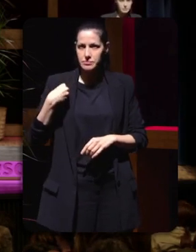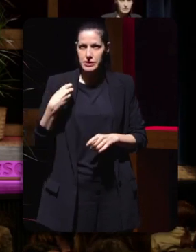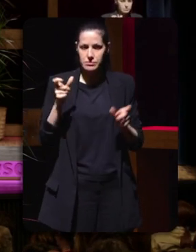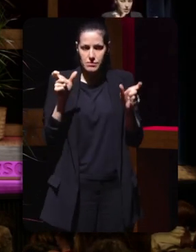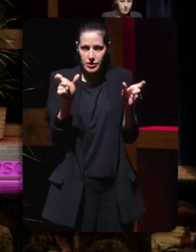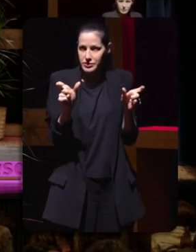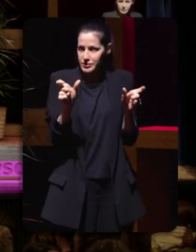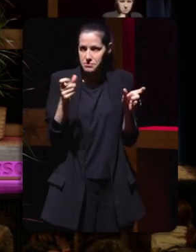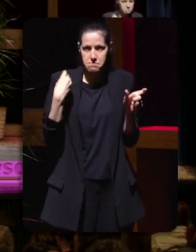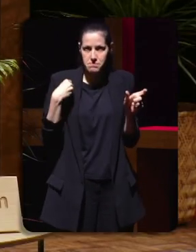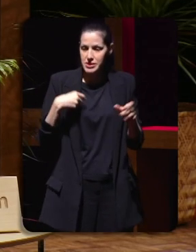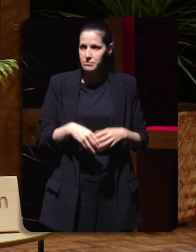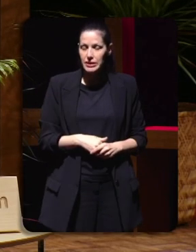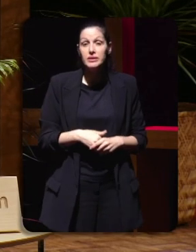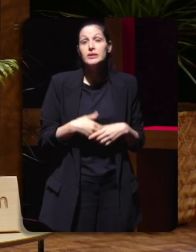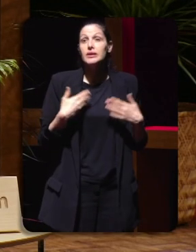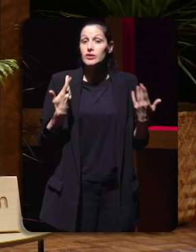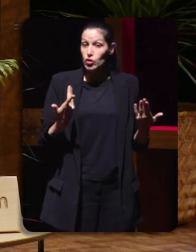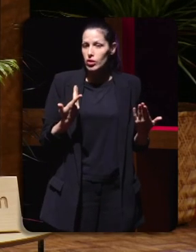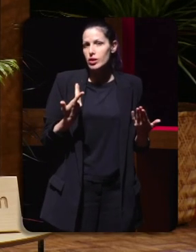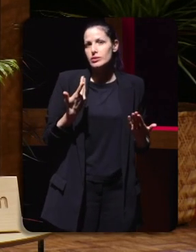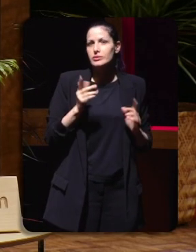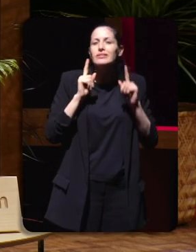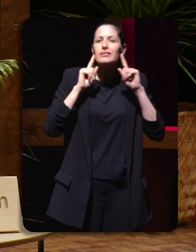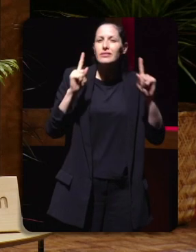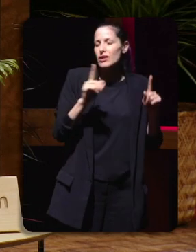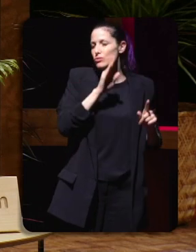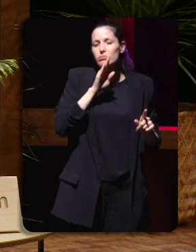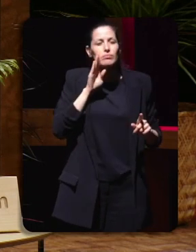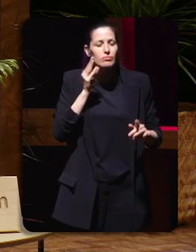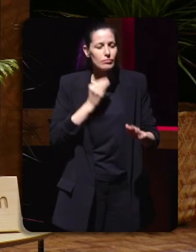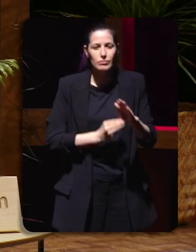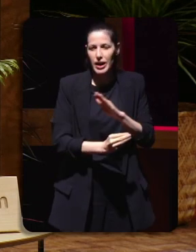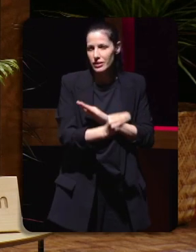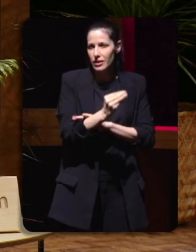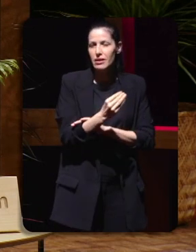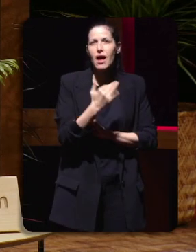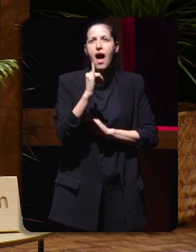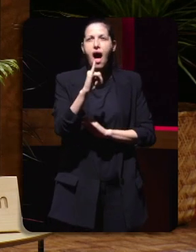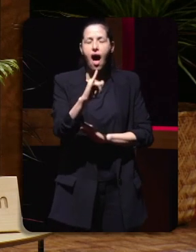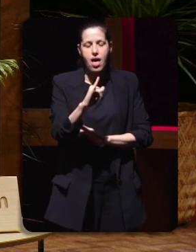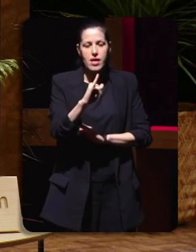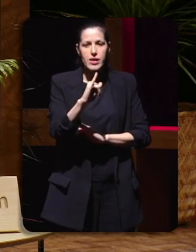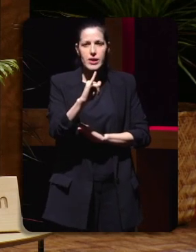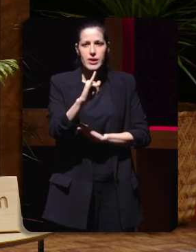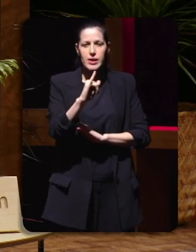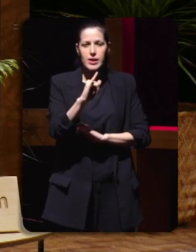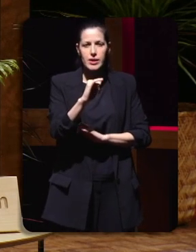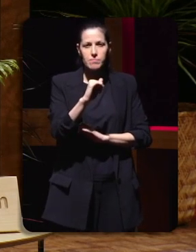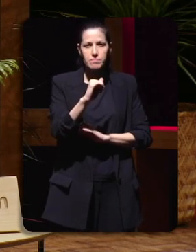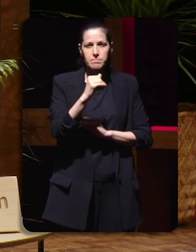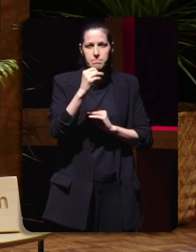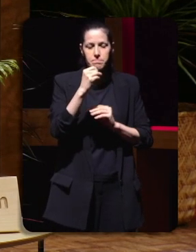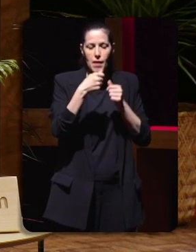caso de la maternidad sucede que estamos muy llenos y muy llenas de prejuicios